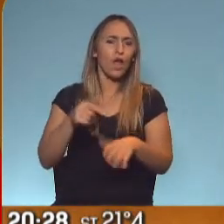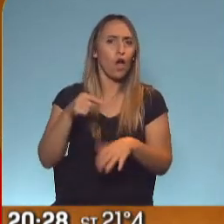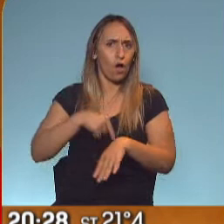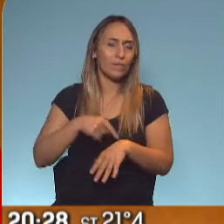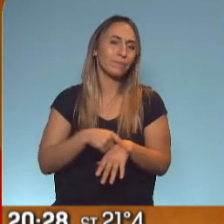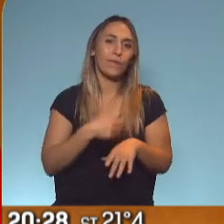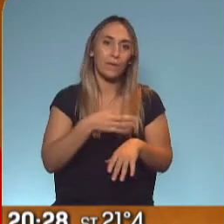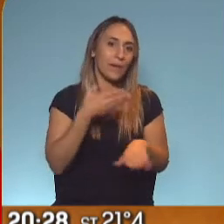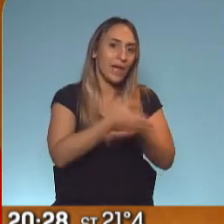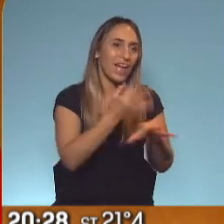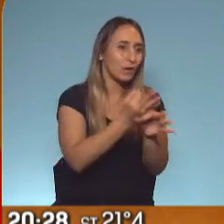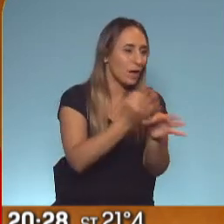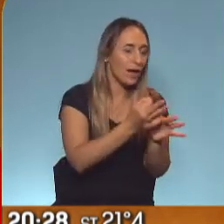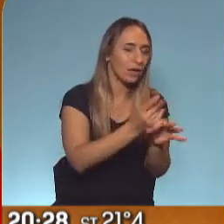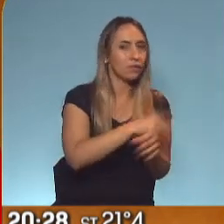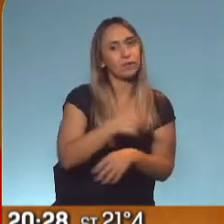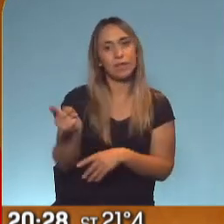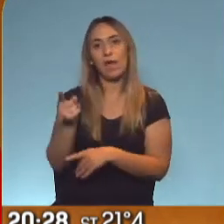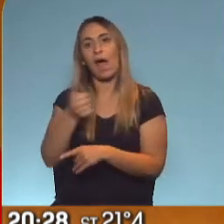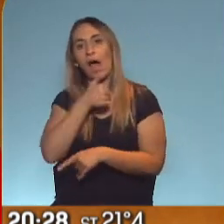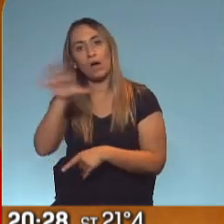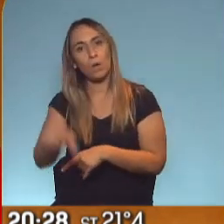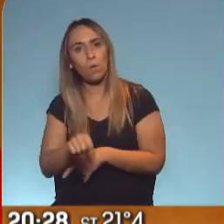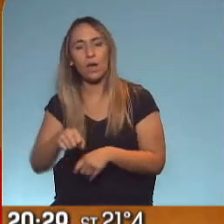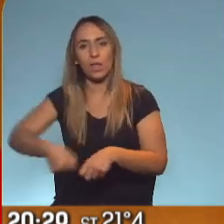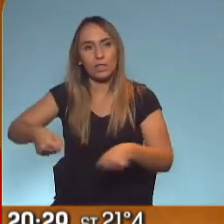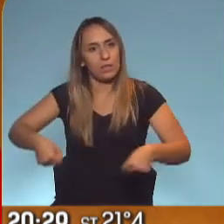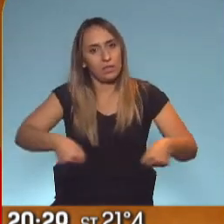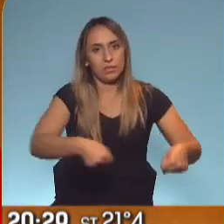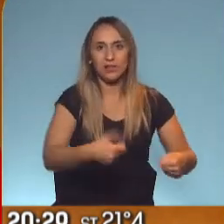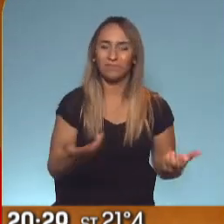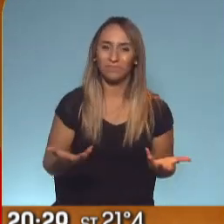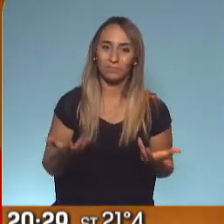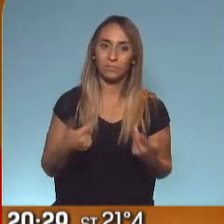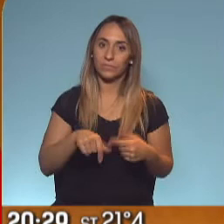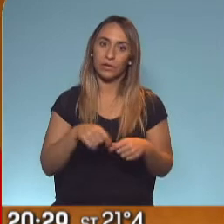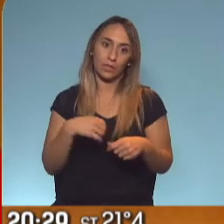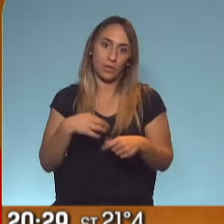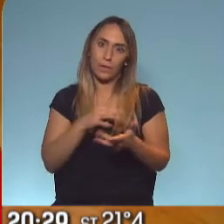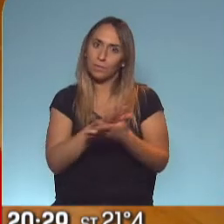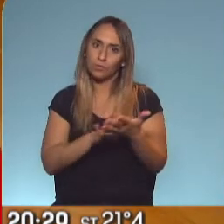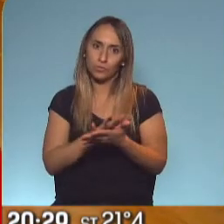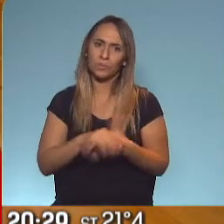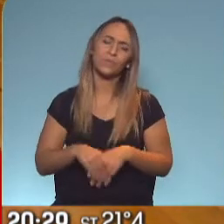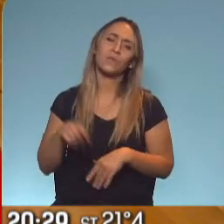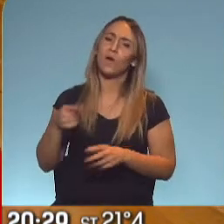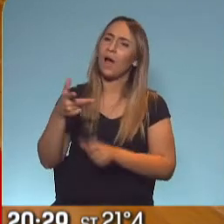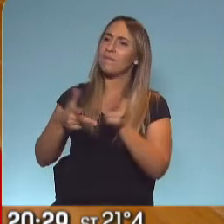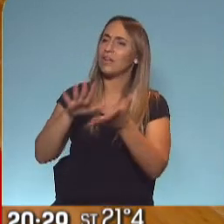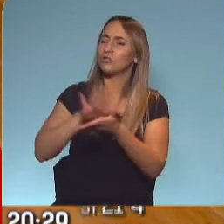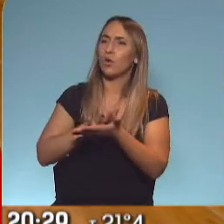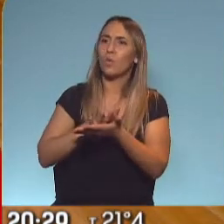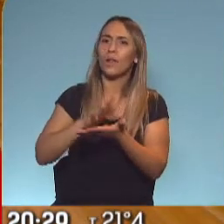tema que necesita un abordaje integral y que hoy se está realizando, ¿no? Enrique, hablas de abordaje